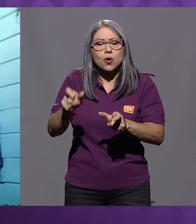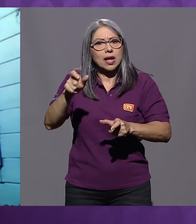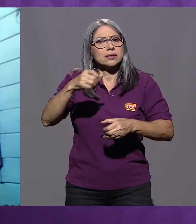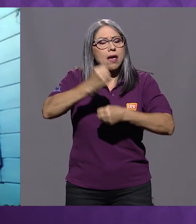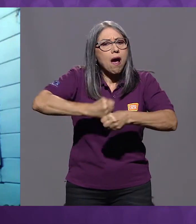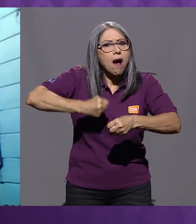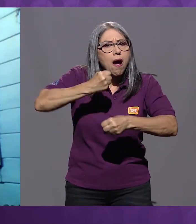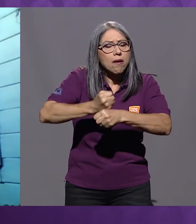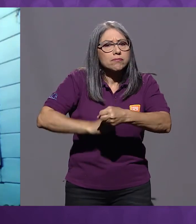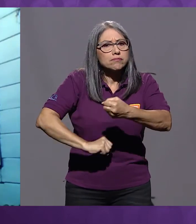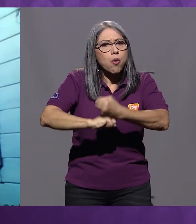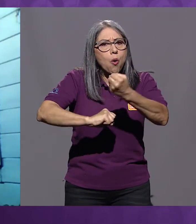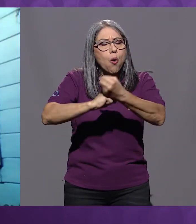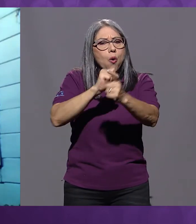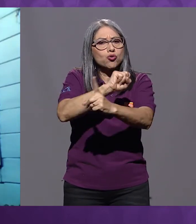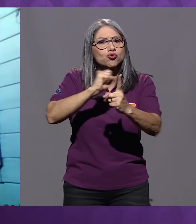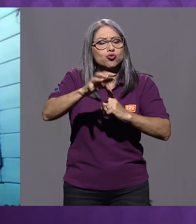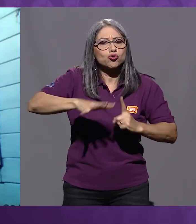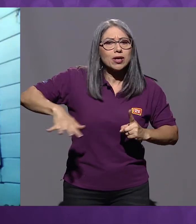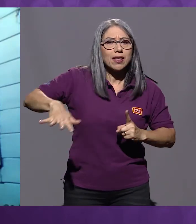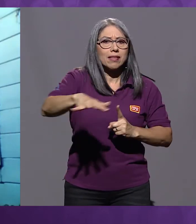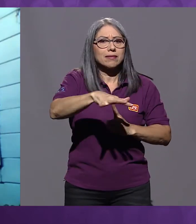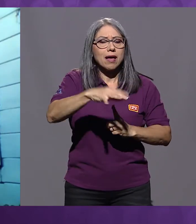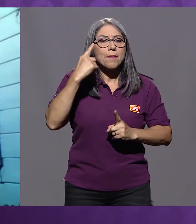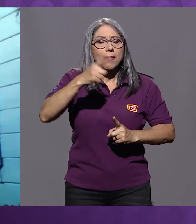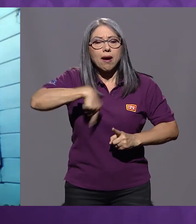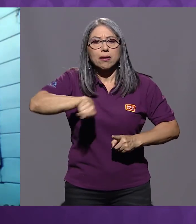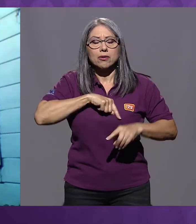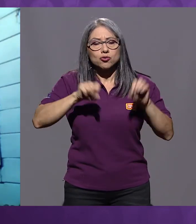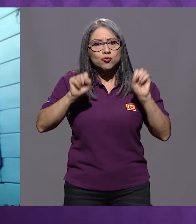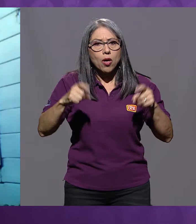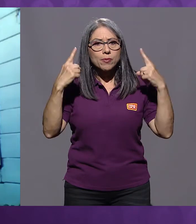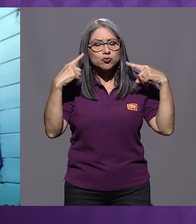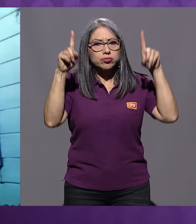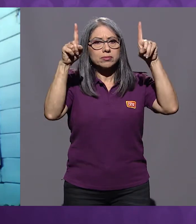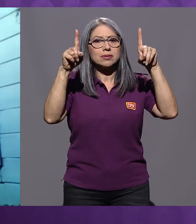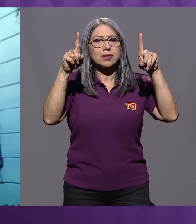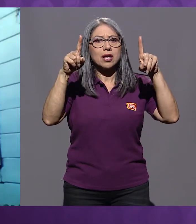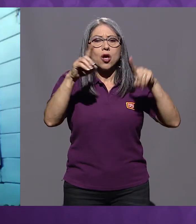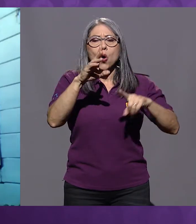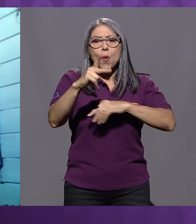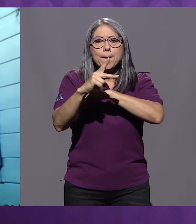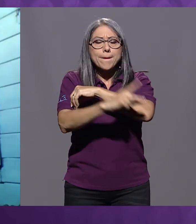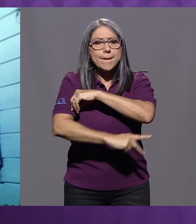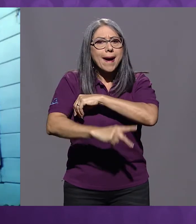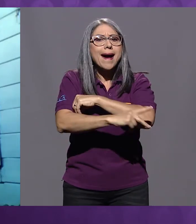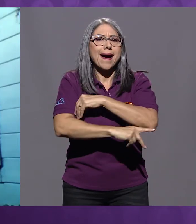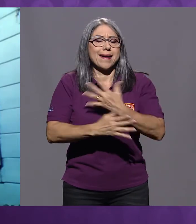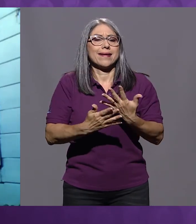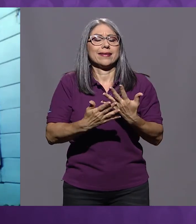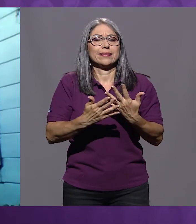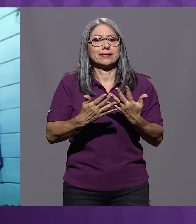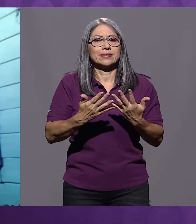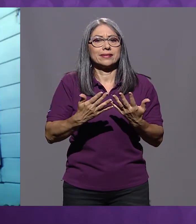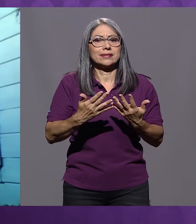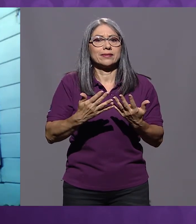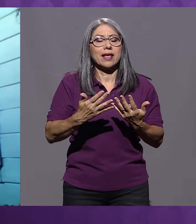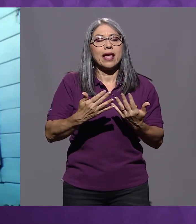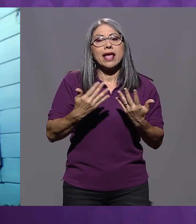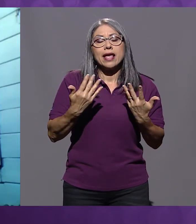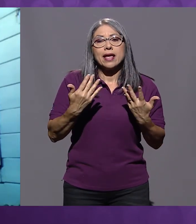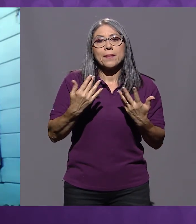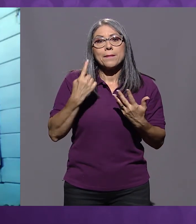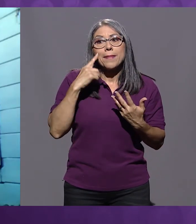día en la sociedad para que podamos tener una sociedad que cada vez para las personas que vienen